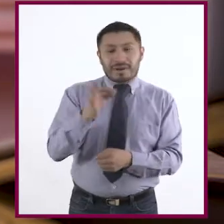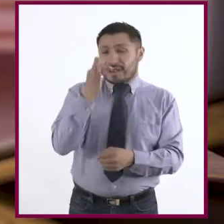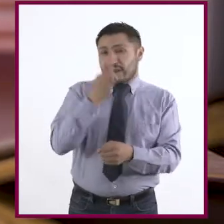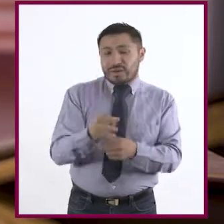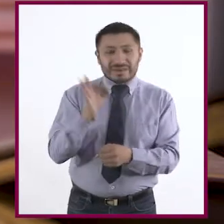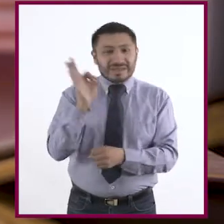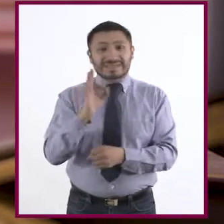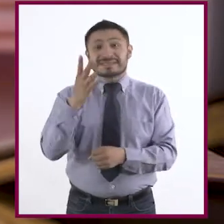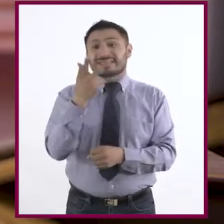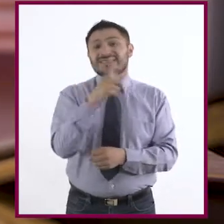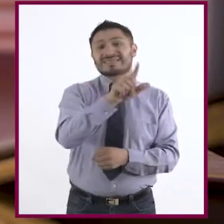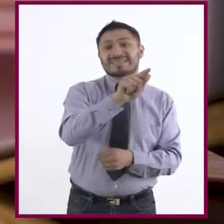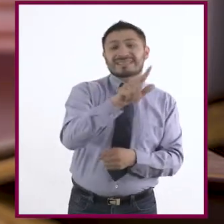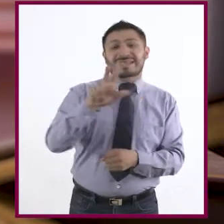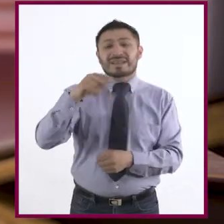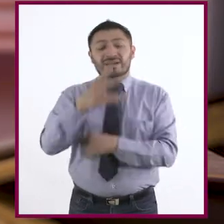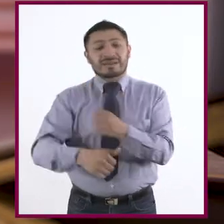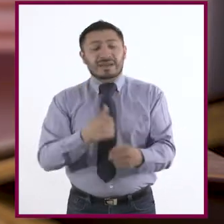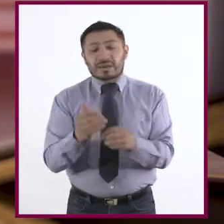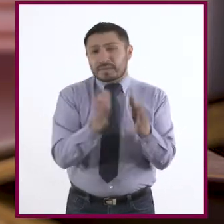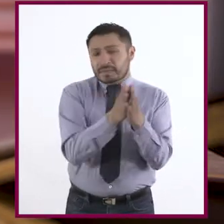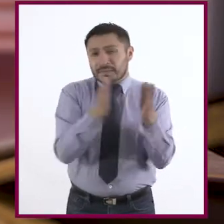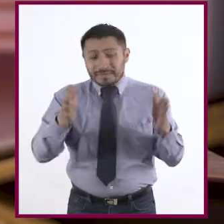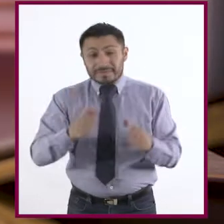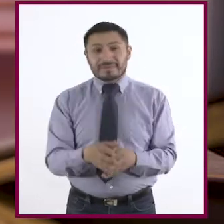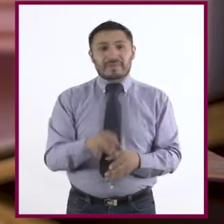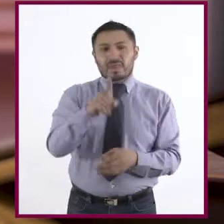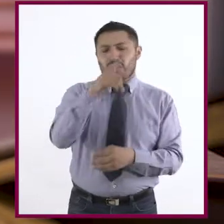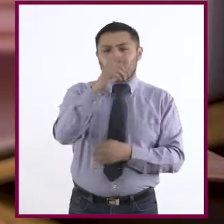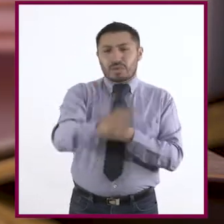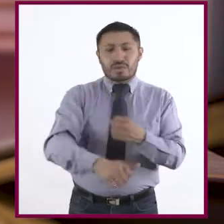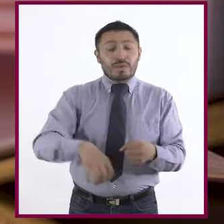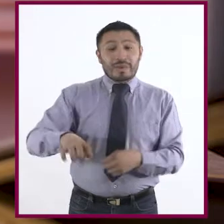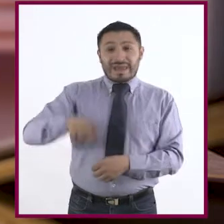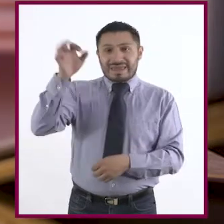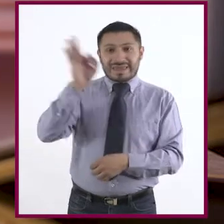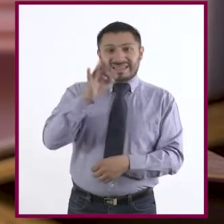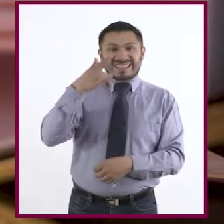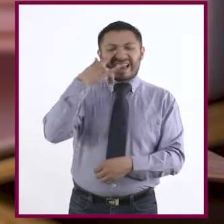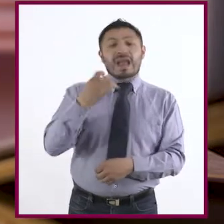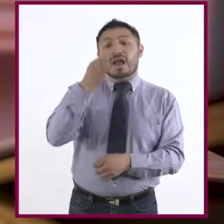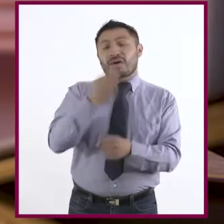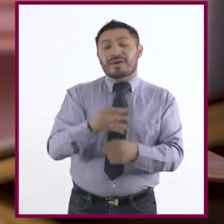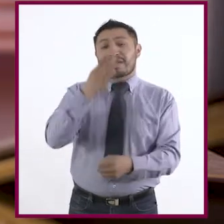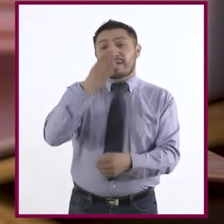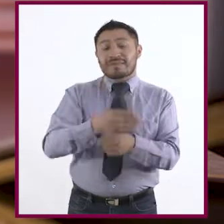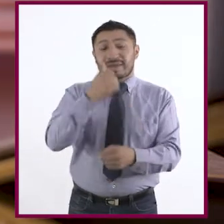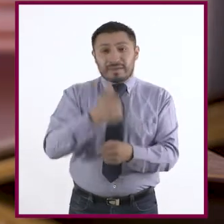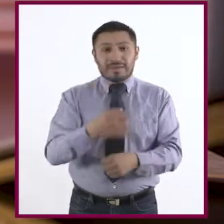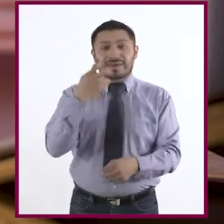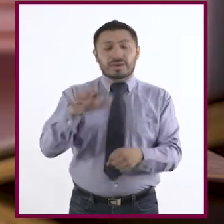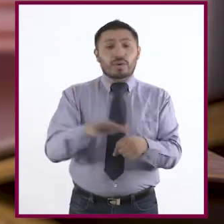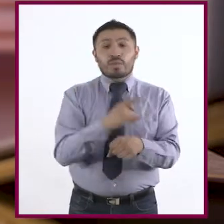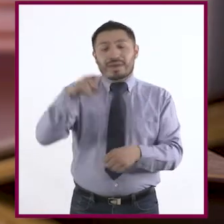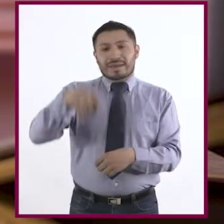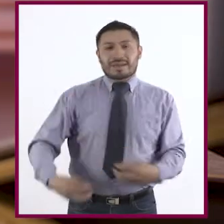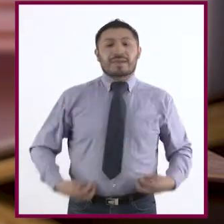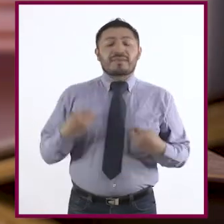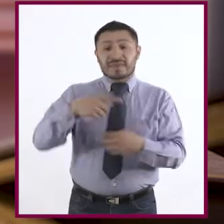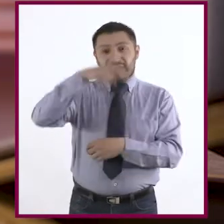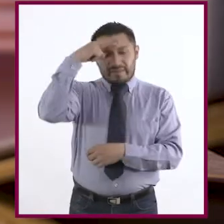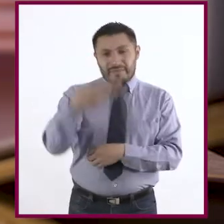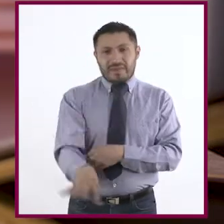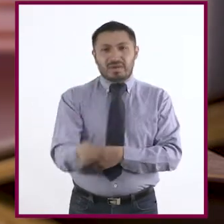70 y 80 años. Alguien de tu edad es raro que todavía tenga bisabuelos. Esto es porque la expectativa de vida en México es de un promedio de poco